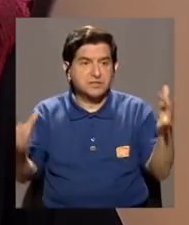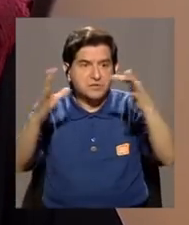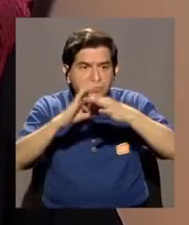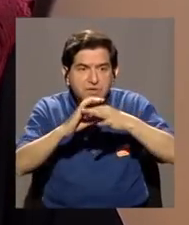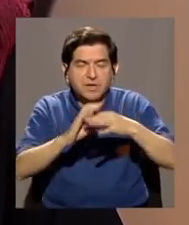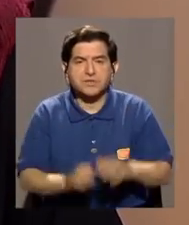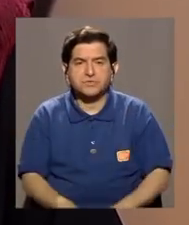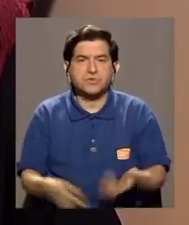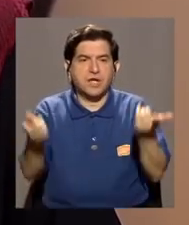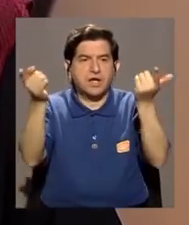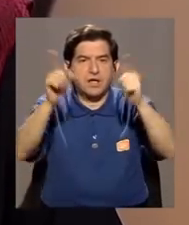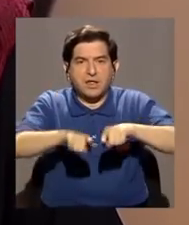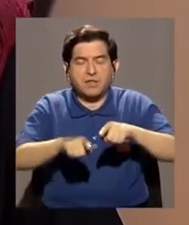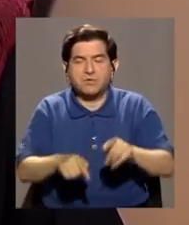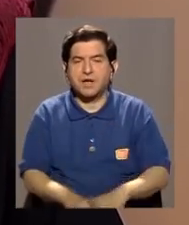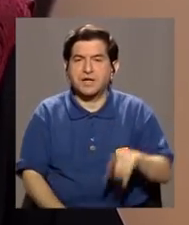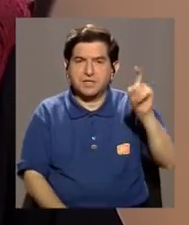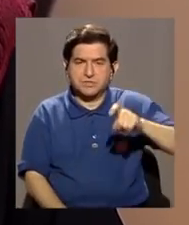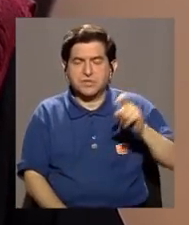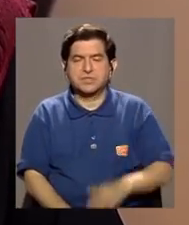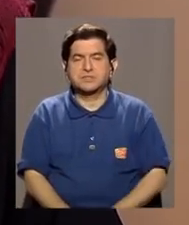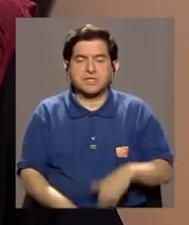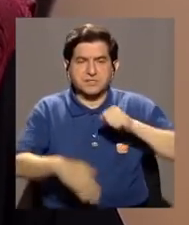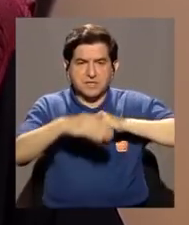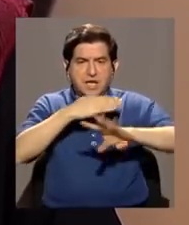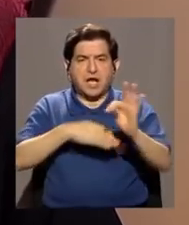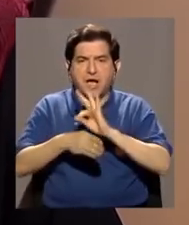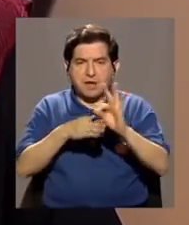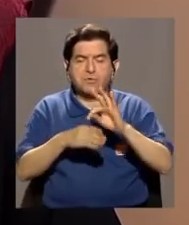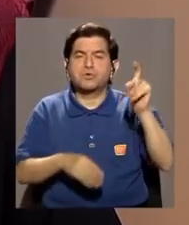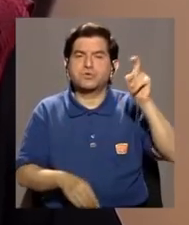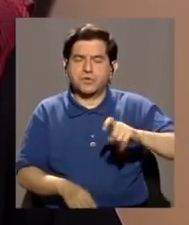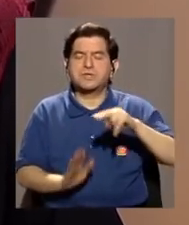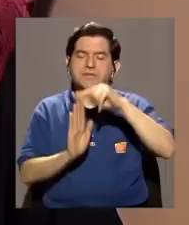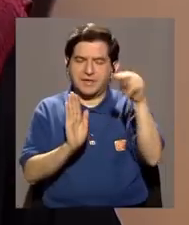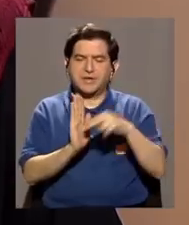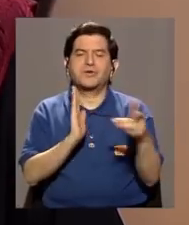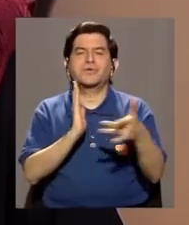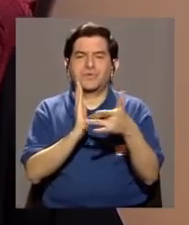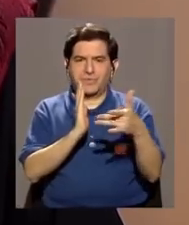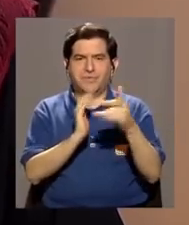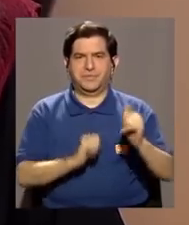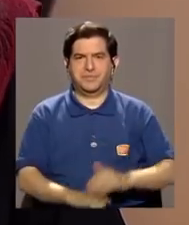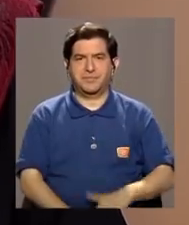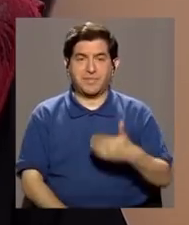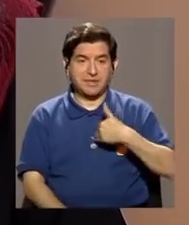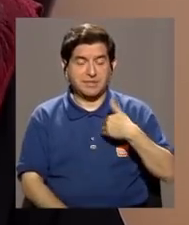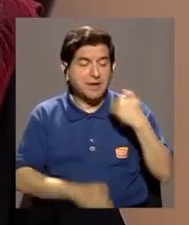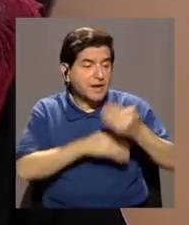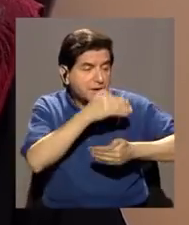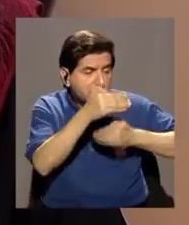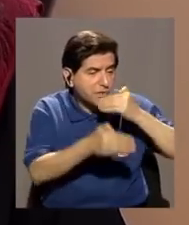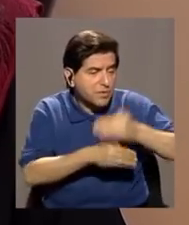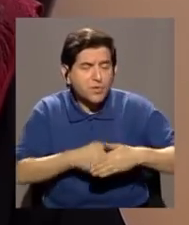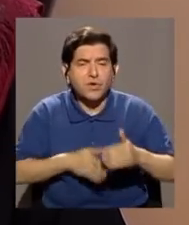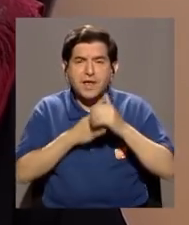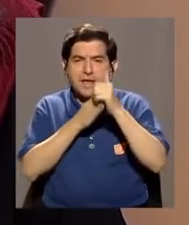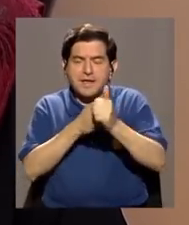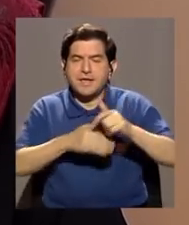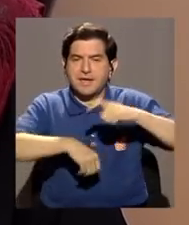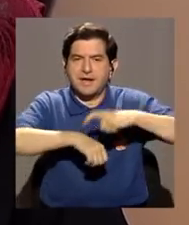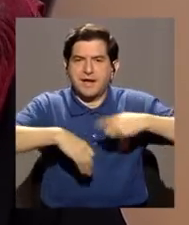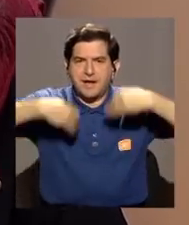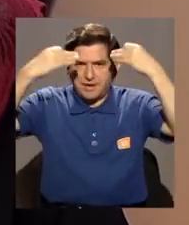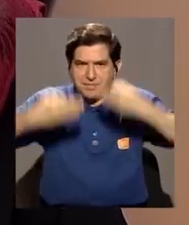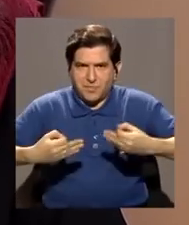respecto a un caso que amerite aborto terapéutico por eso es que se necesita una norma técnica para tener un protocolo que guíe la toma de